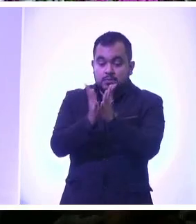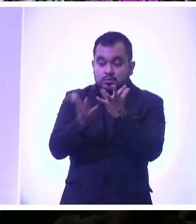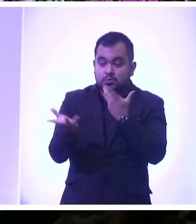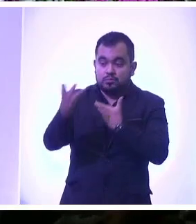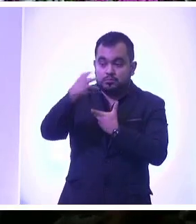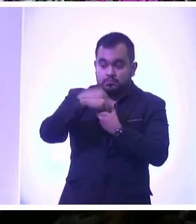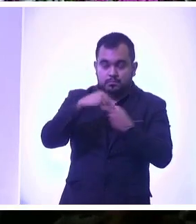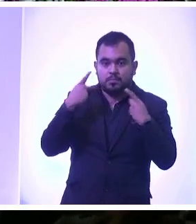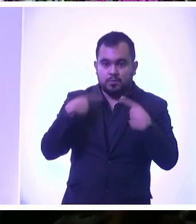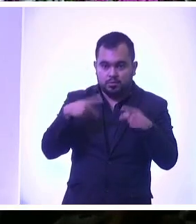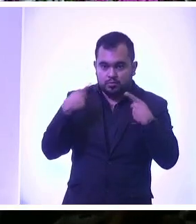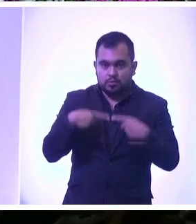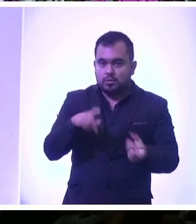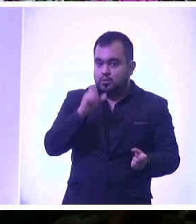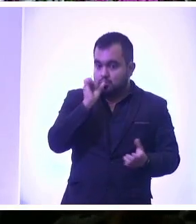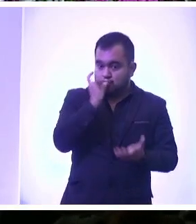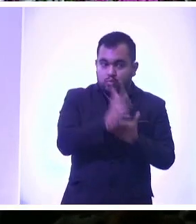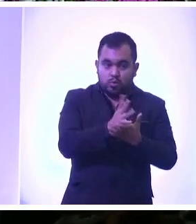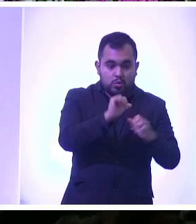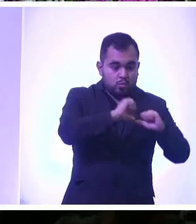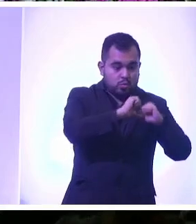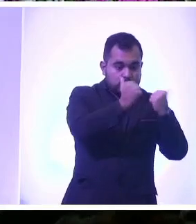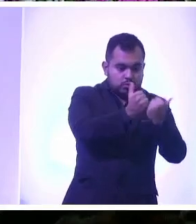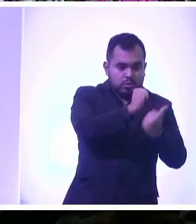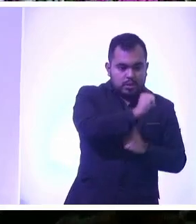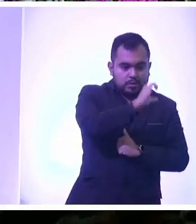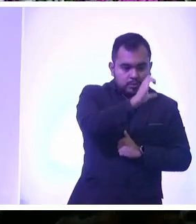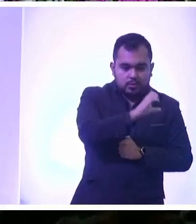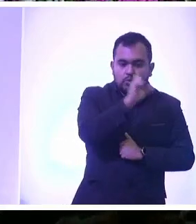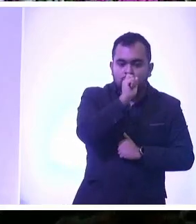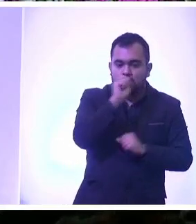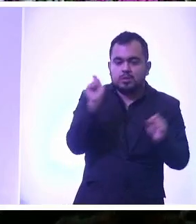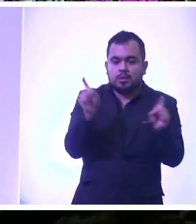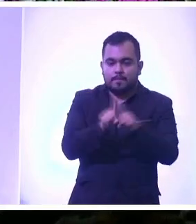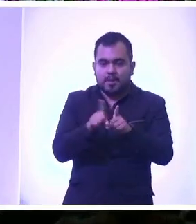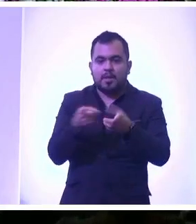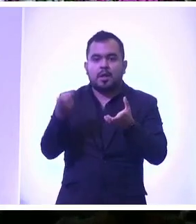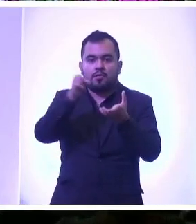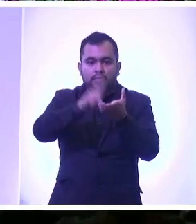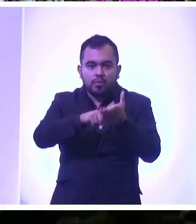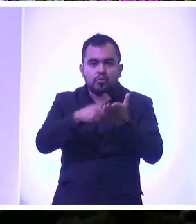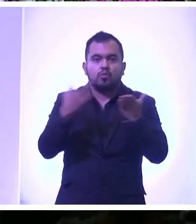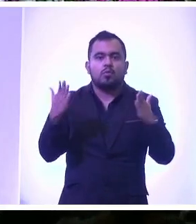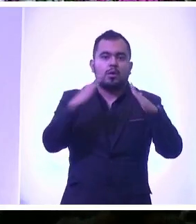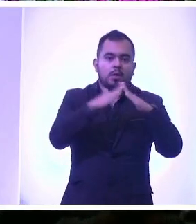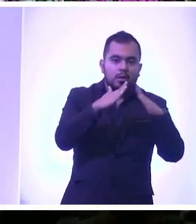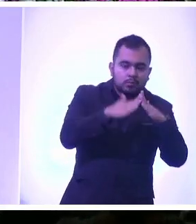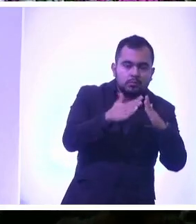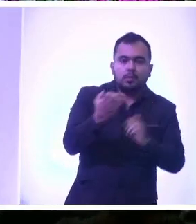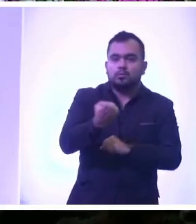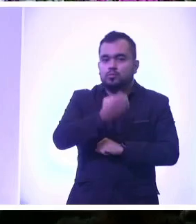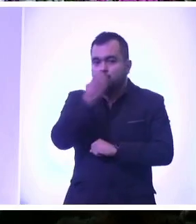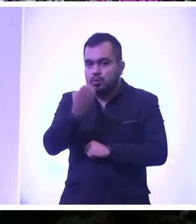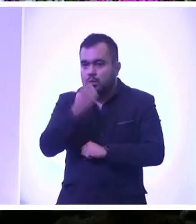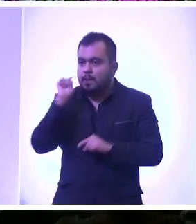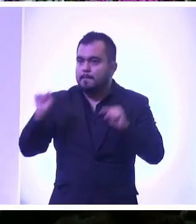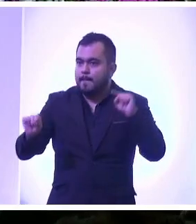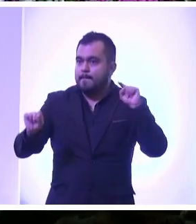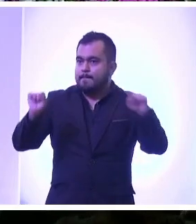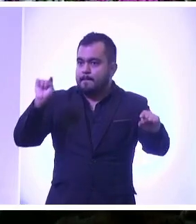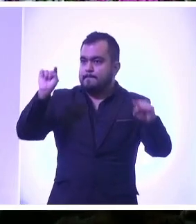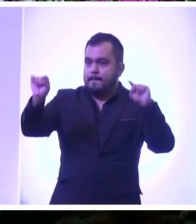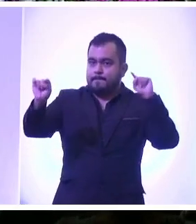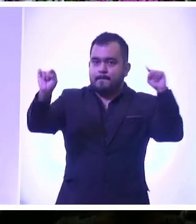tema de la sociedad civil de levantar la mano sino también en la sociedad civil en casa en la escuela en todos lados sin ser